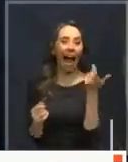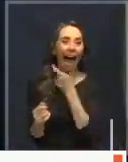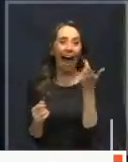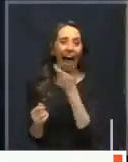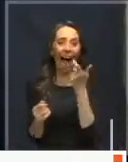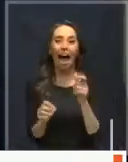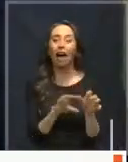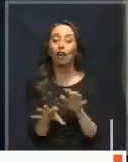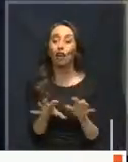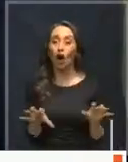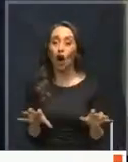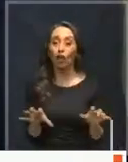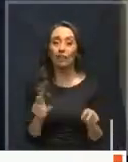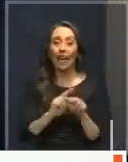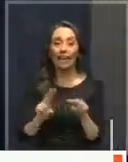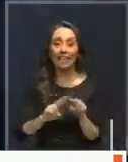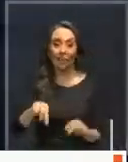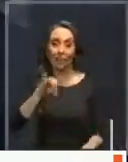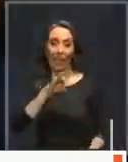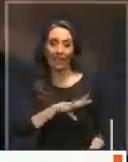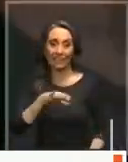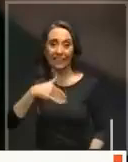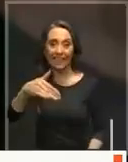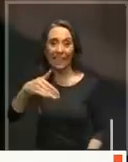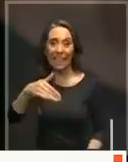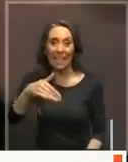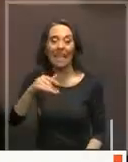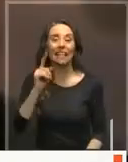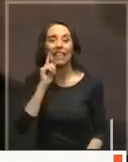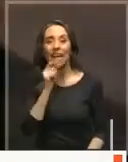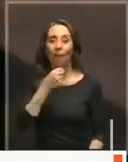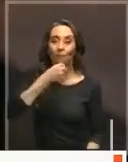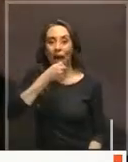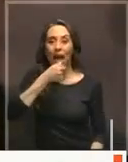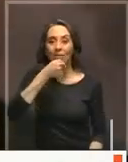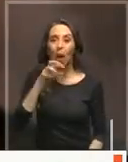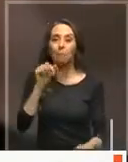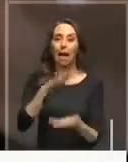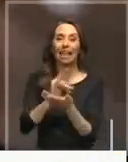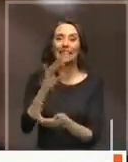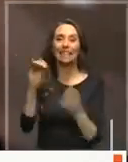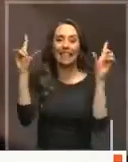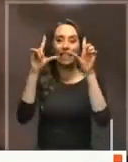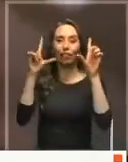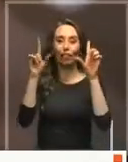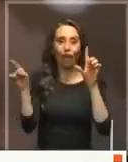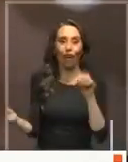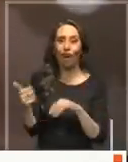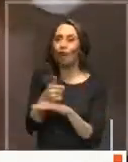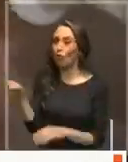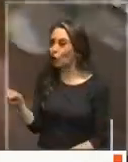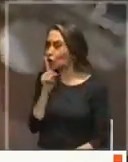Las cosas que se harán en Chile las animará Panchito. ¡Cállate!